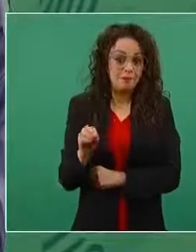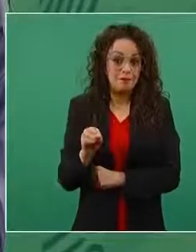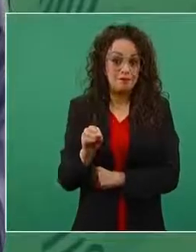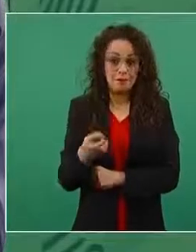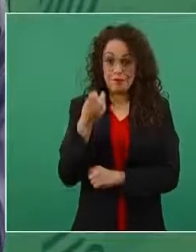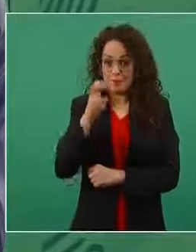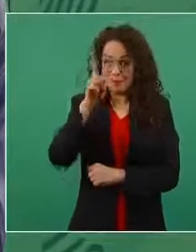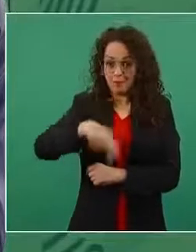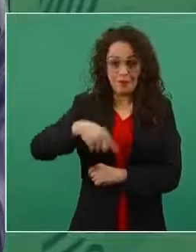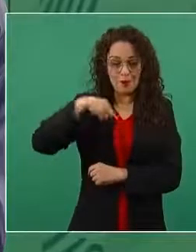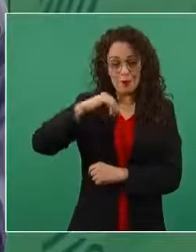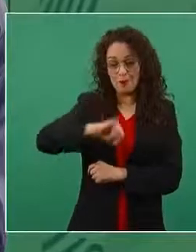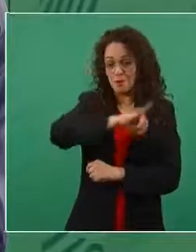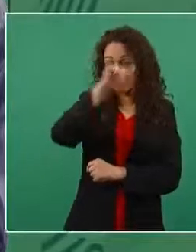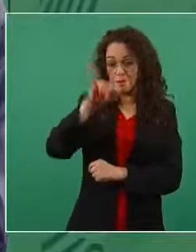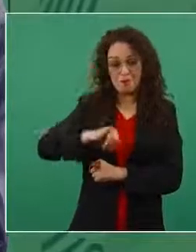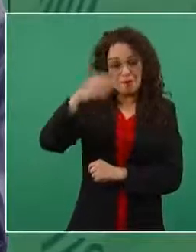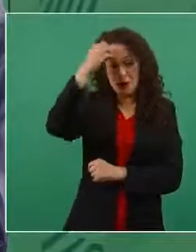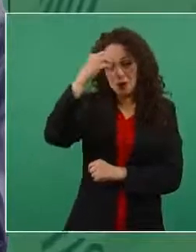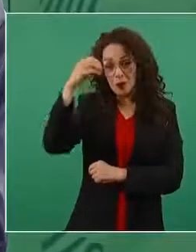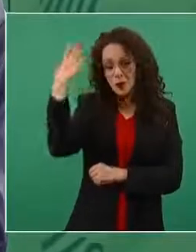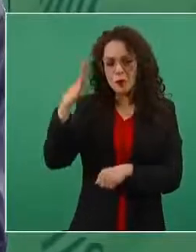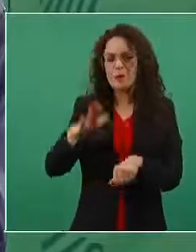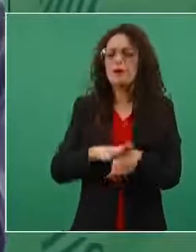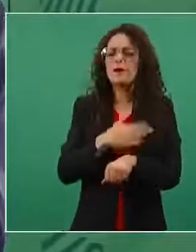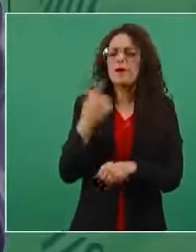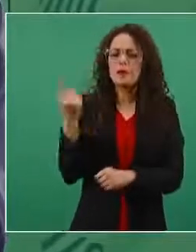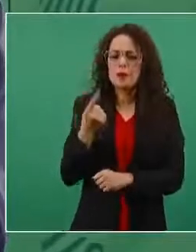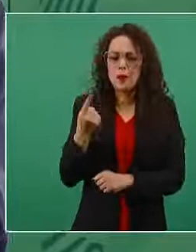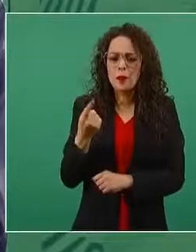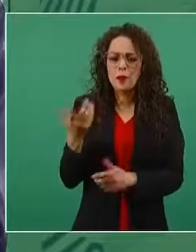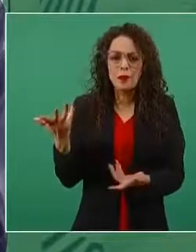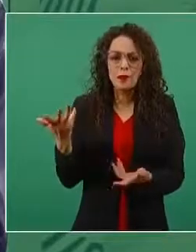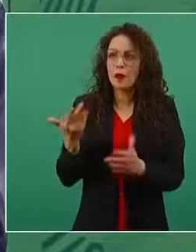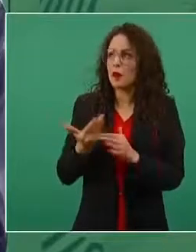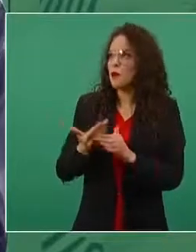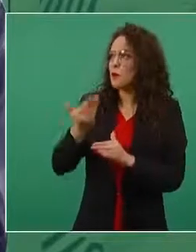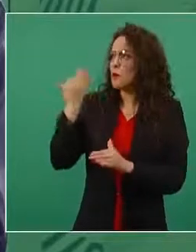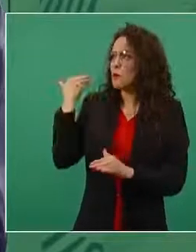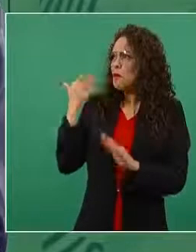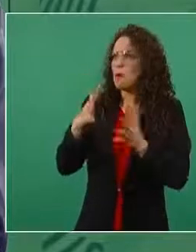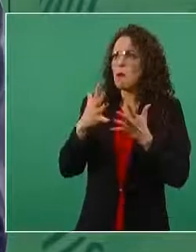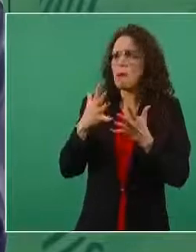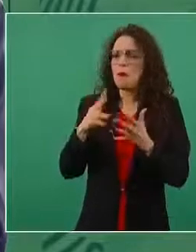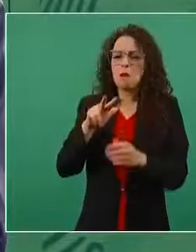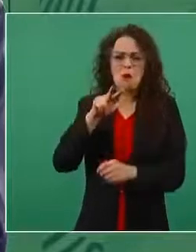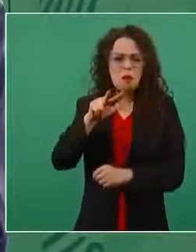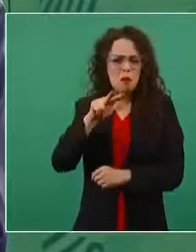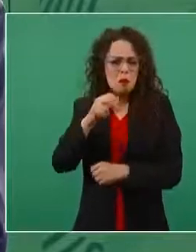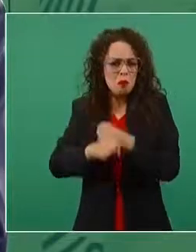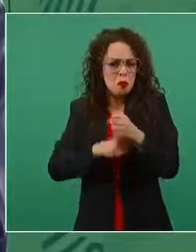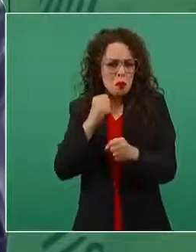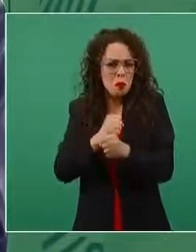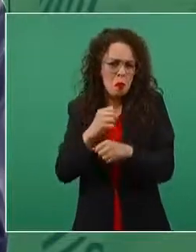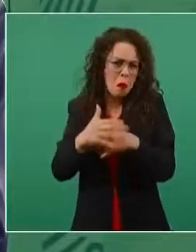estoy hablando de hace pues 15 años, 18 años.